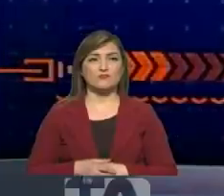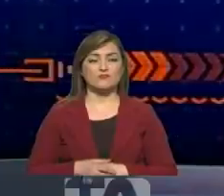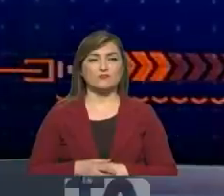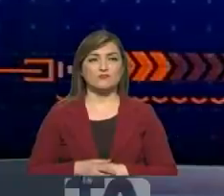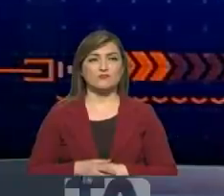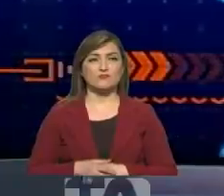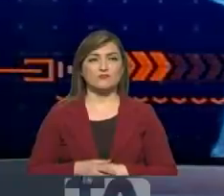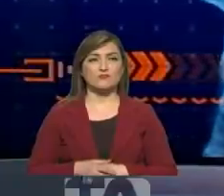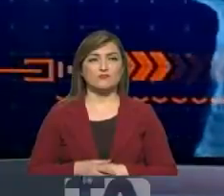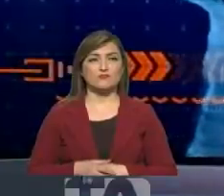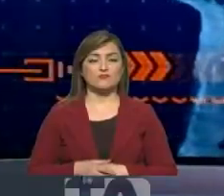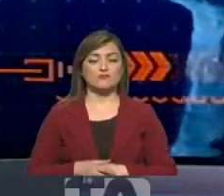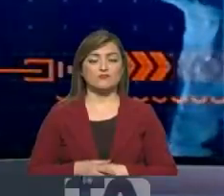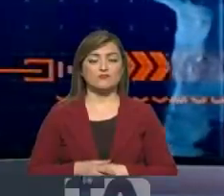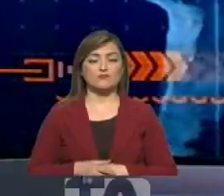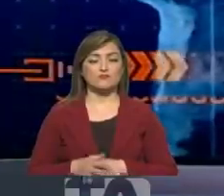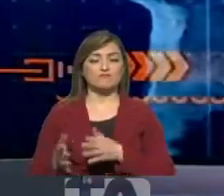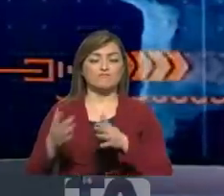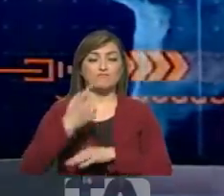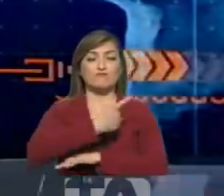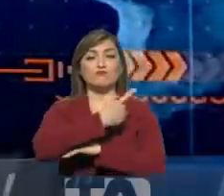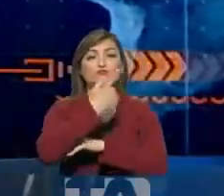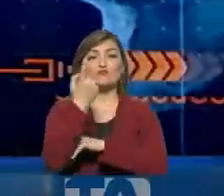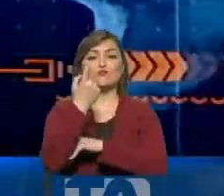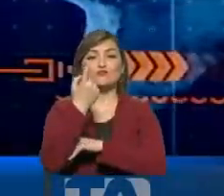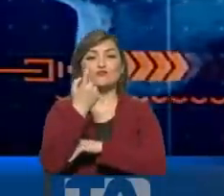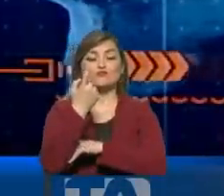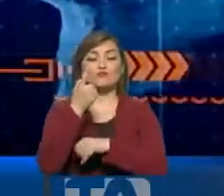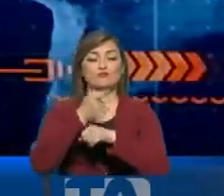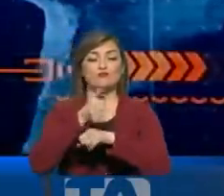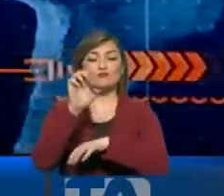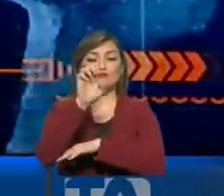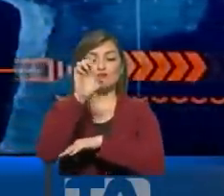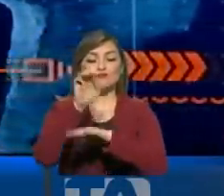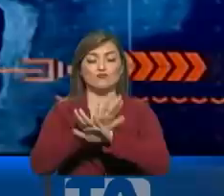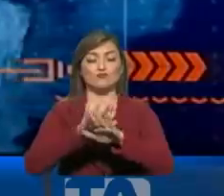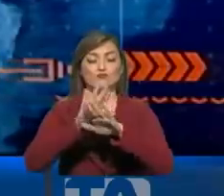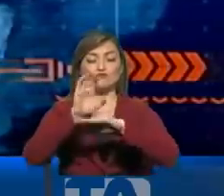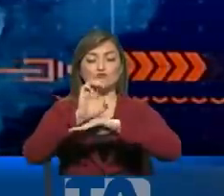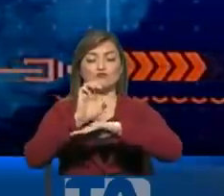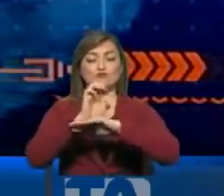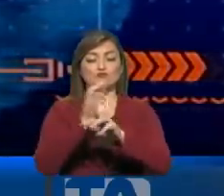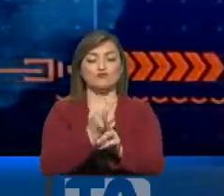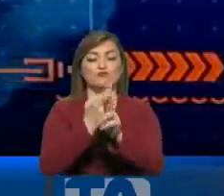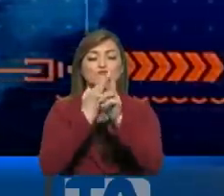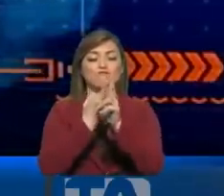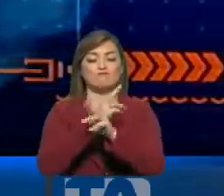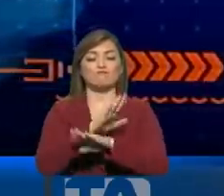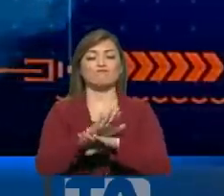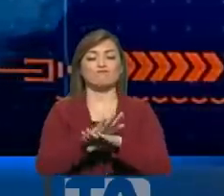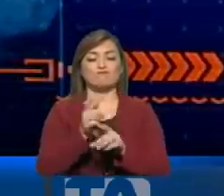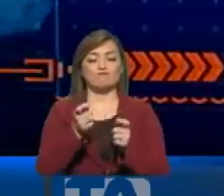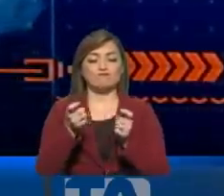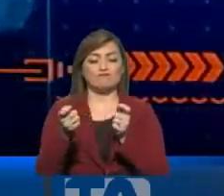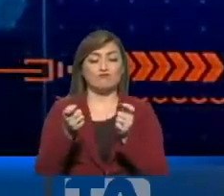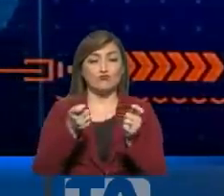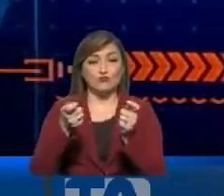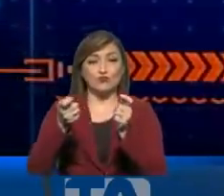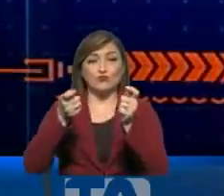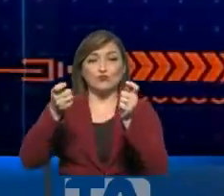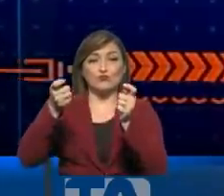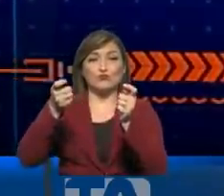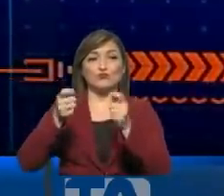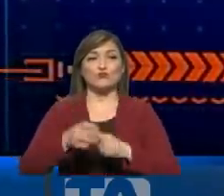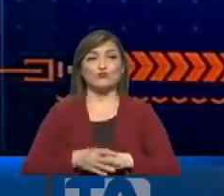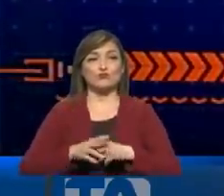encontró? Y a pocos días de que finalice el estado de excepción en el país, los resultados respecto a los operativos